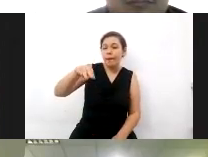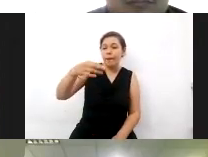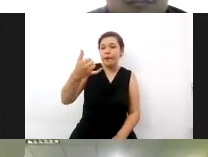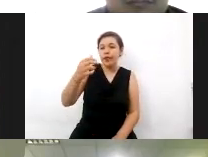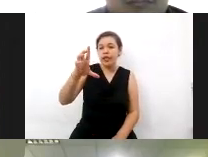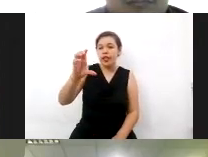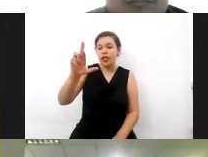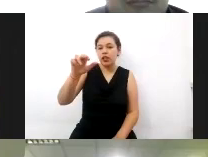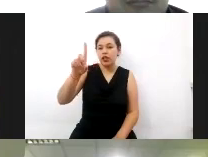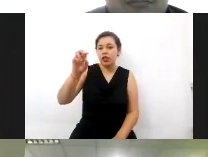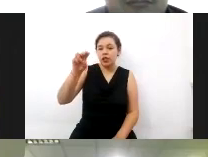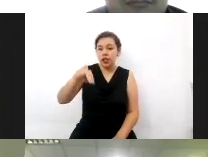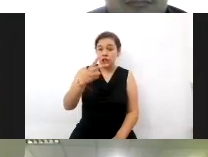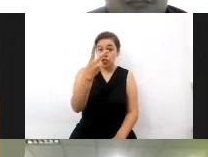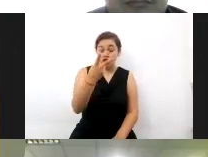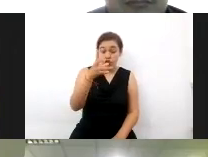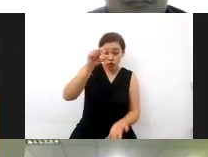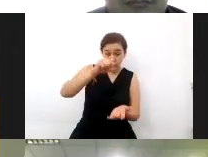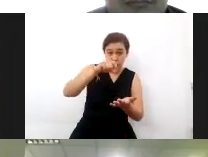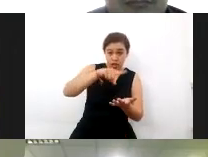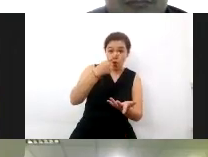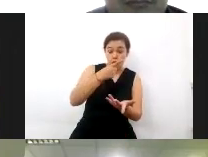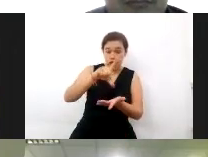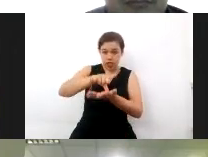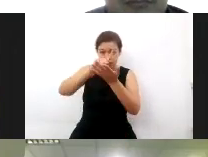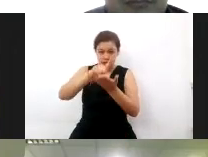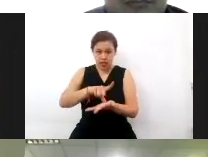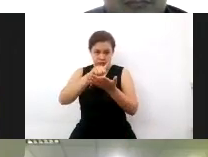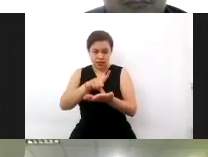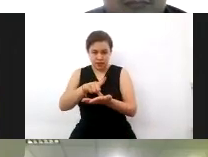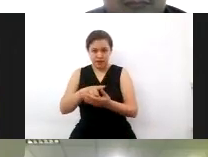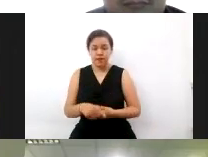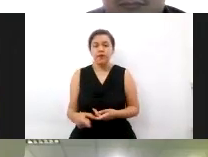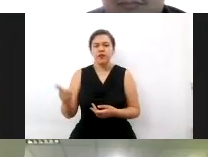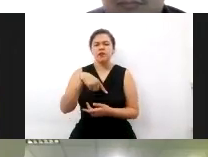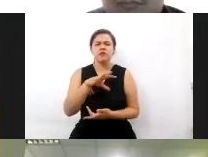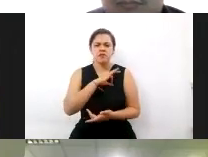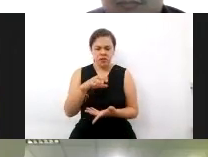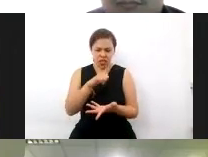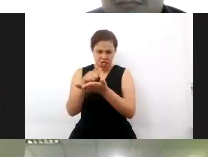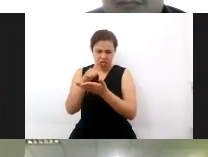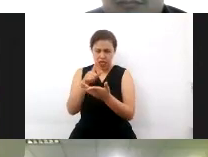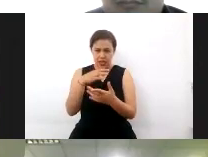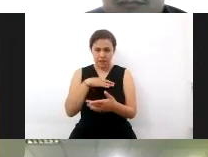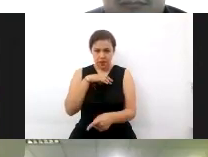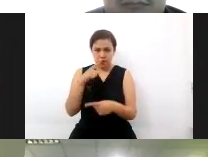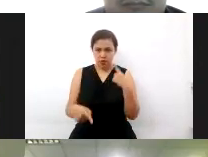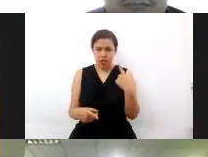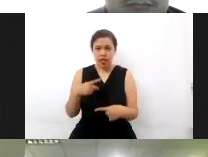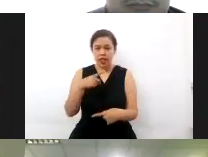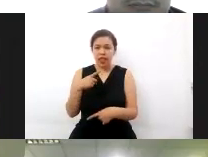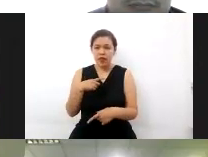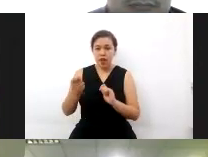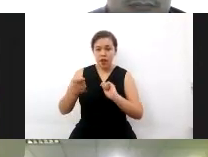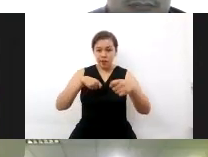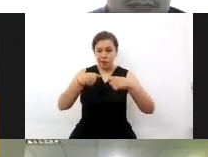agregar 2 gotas por cada litro de agua y el recipiente en el que ustedes pueden hacer la desinfección pues debe ser o de plástico